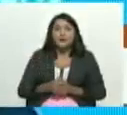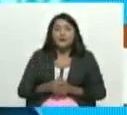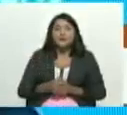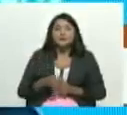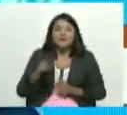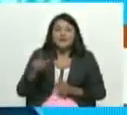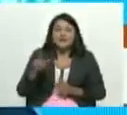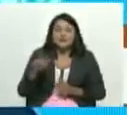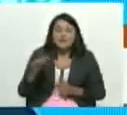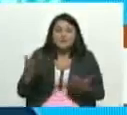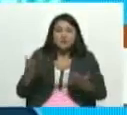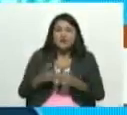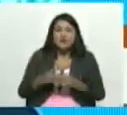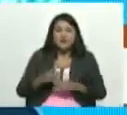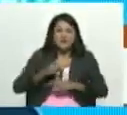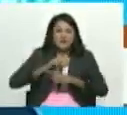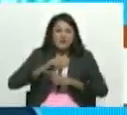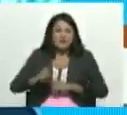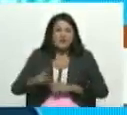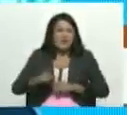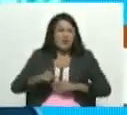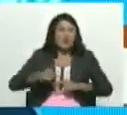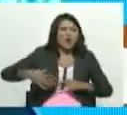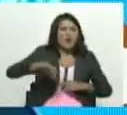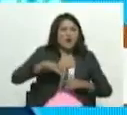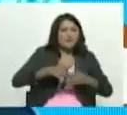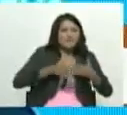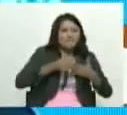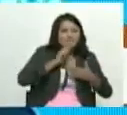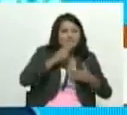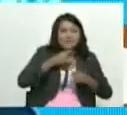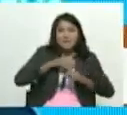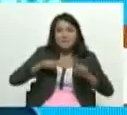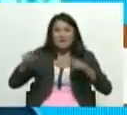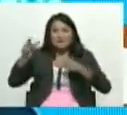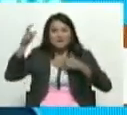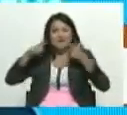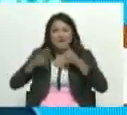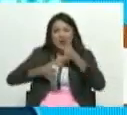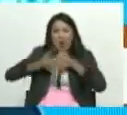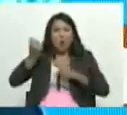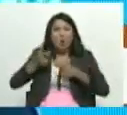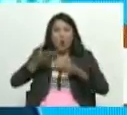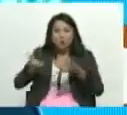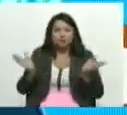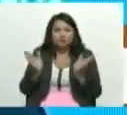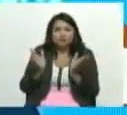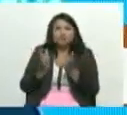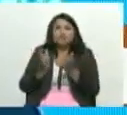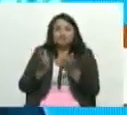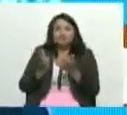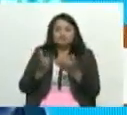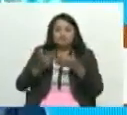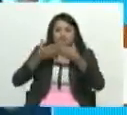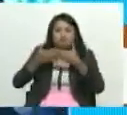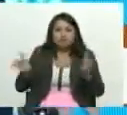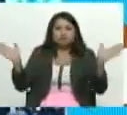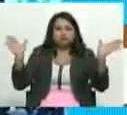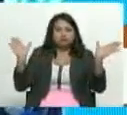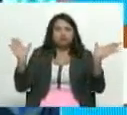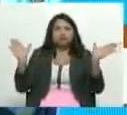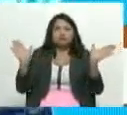digital constituye en el comandante Hugo Chávez un punto de inflexión Y es que nos retrotrae a la posibilidad de leer